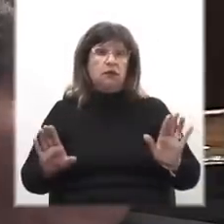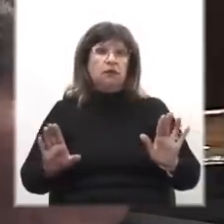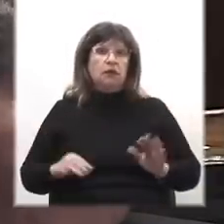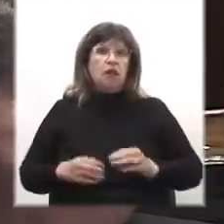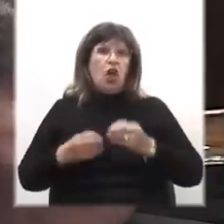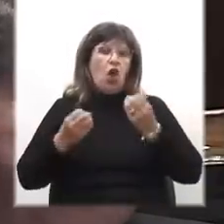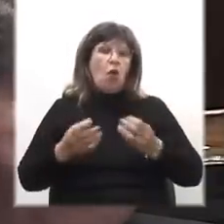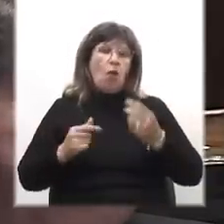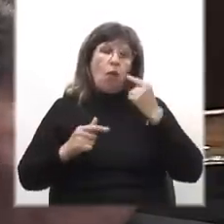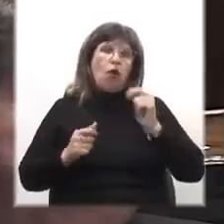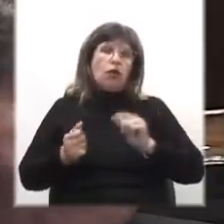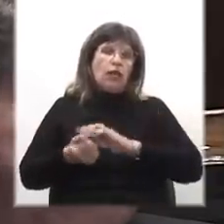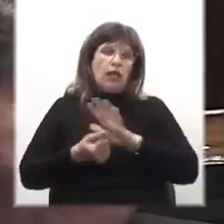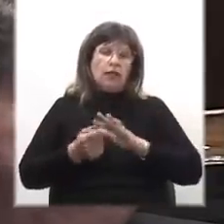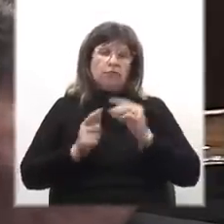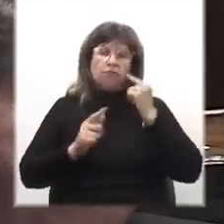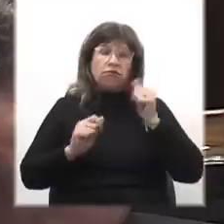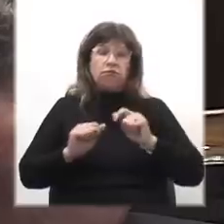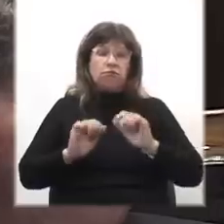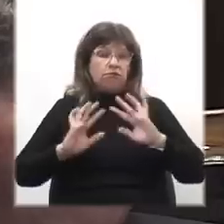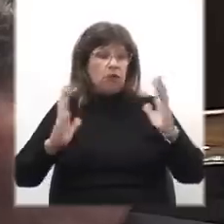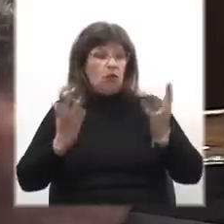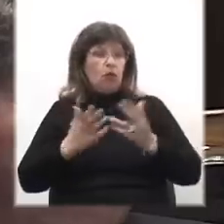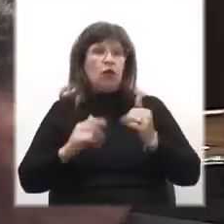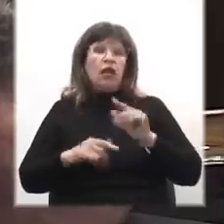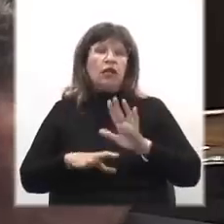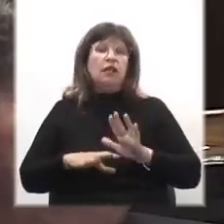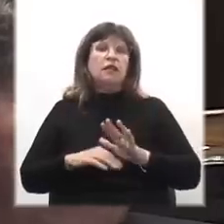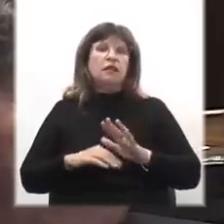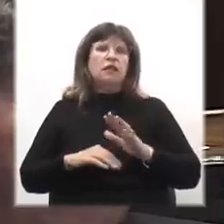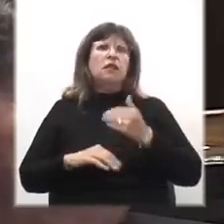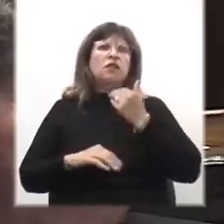Porque la pandemia de carácter planetario, que no sé si existió ni me interesa,